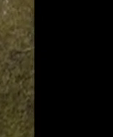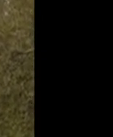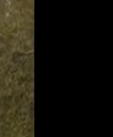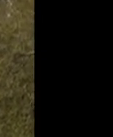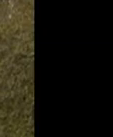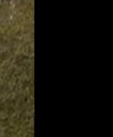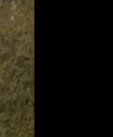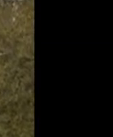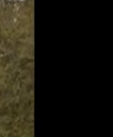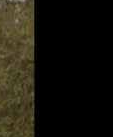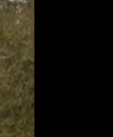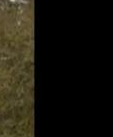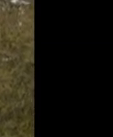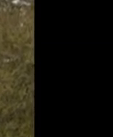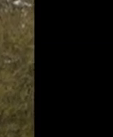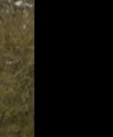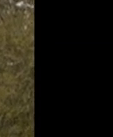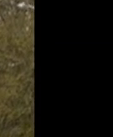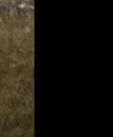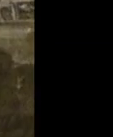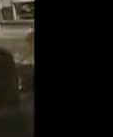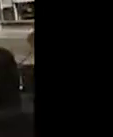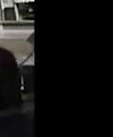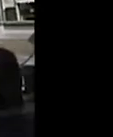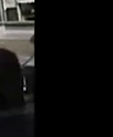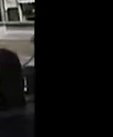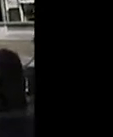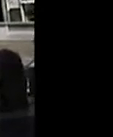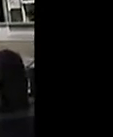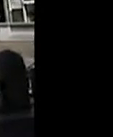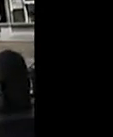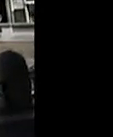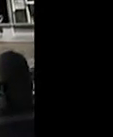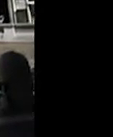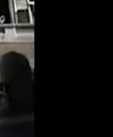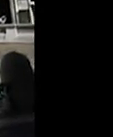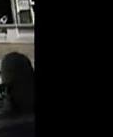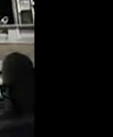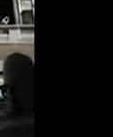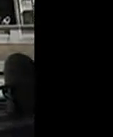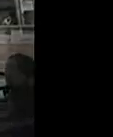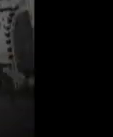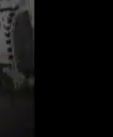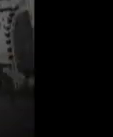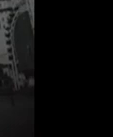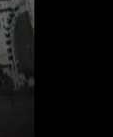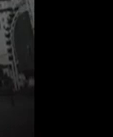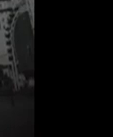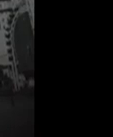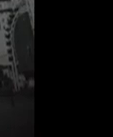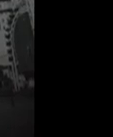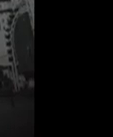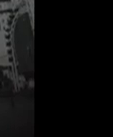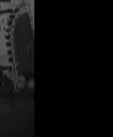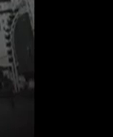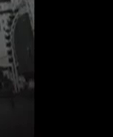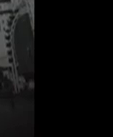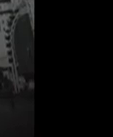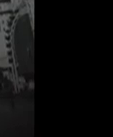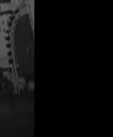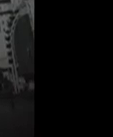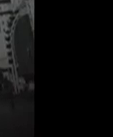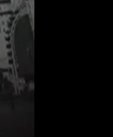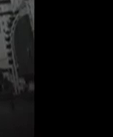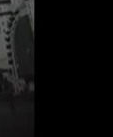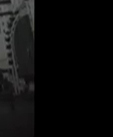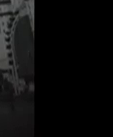días. Ahora la Argentina tomó una medida similar. Repasemos los principales puntos de esta decisión del presidente Fernández. Lo